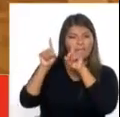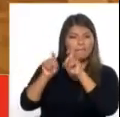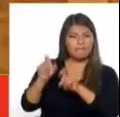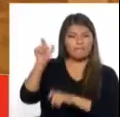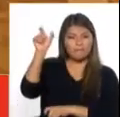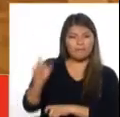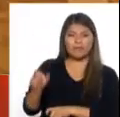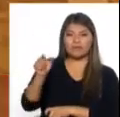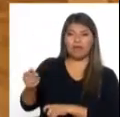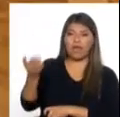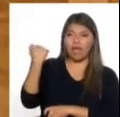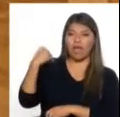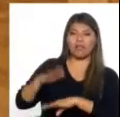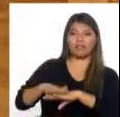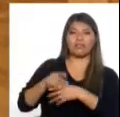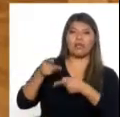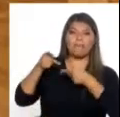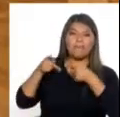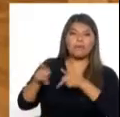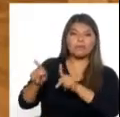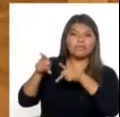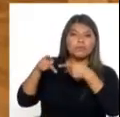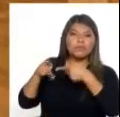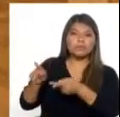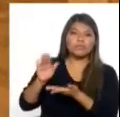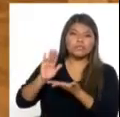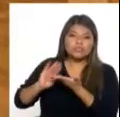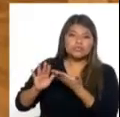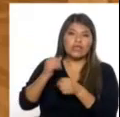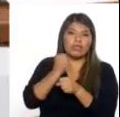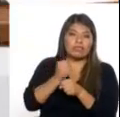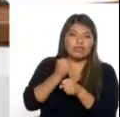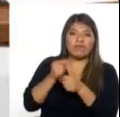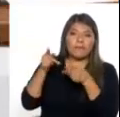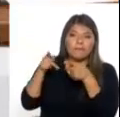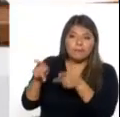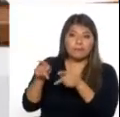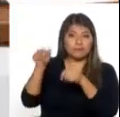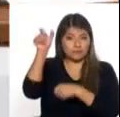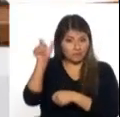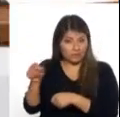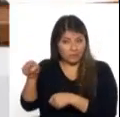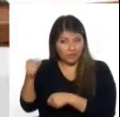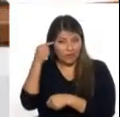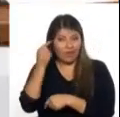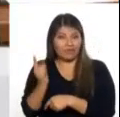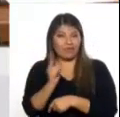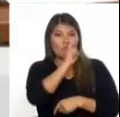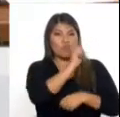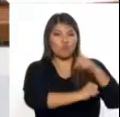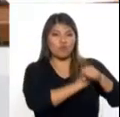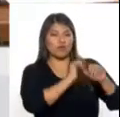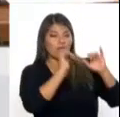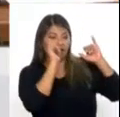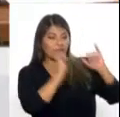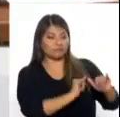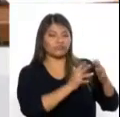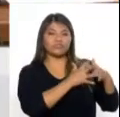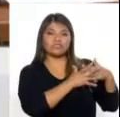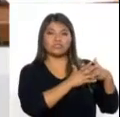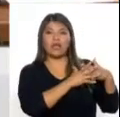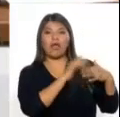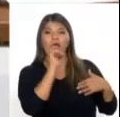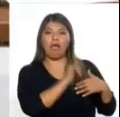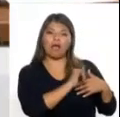las licencias requeridas al Congreso de la República. Recordemos que la legisladora de Podemos estuvo casi un año fuera del país,